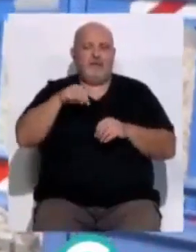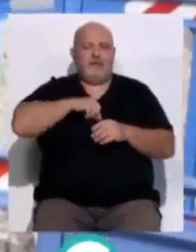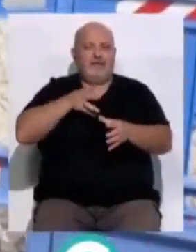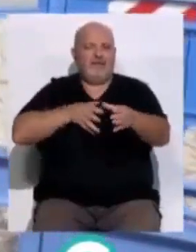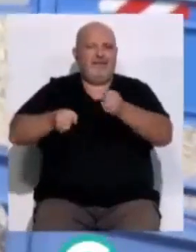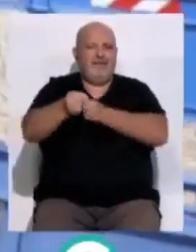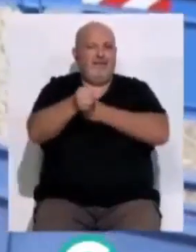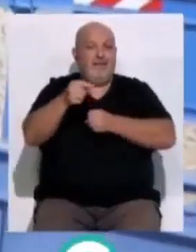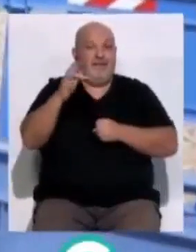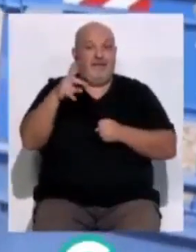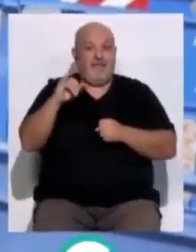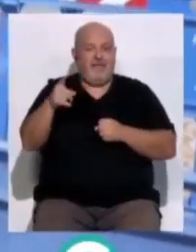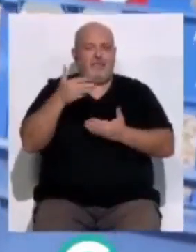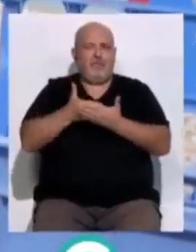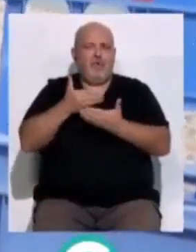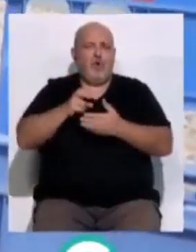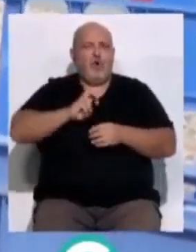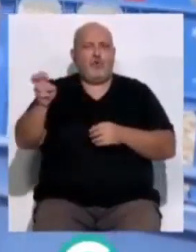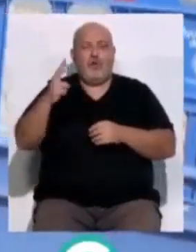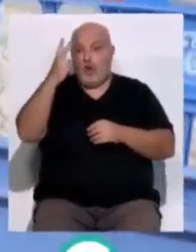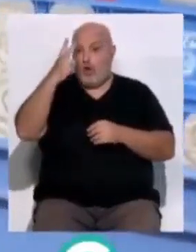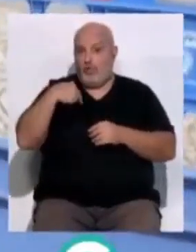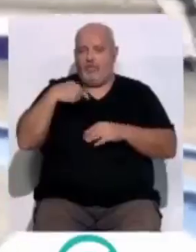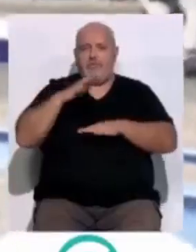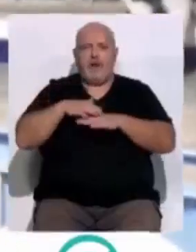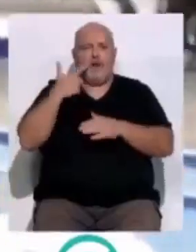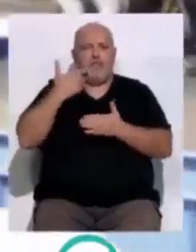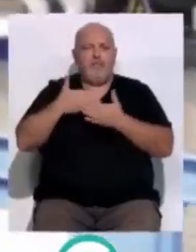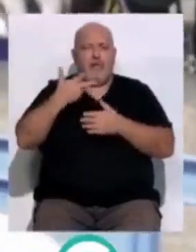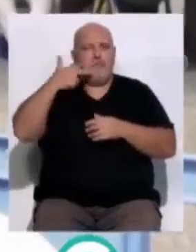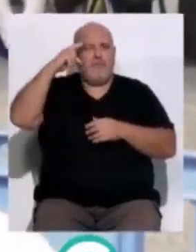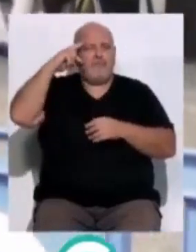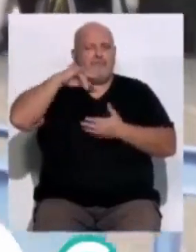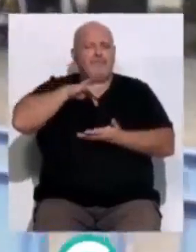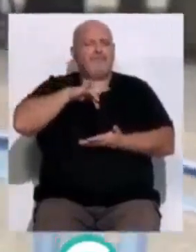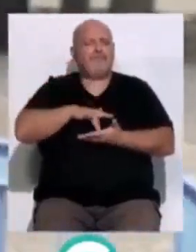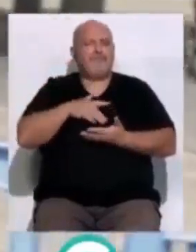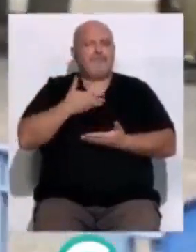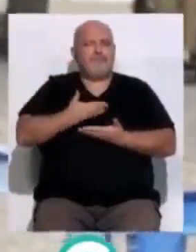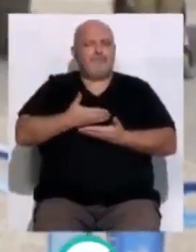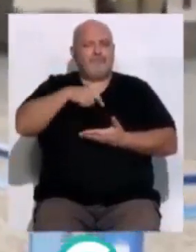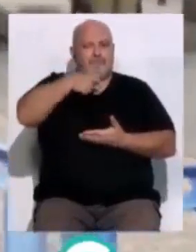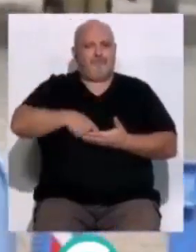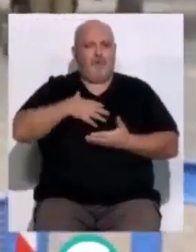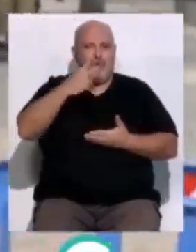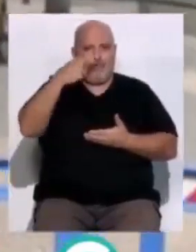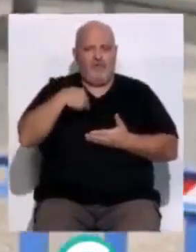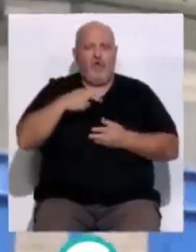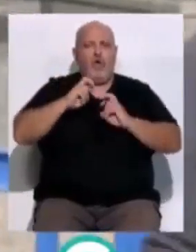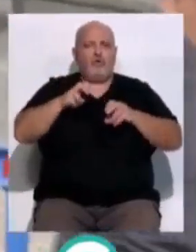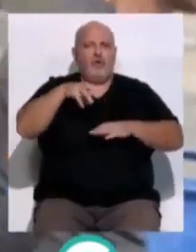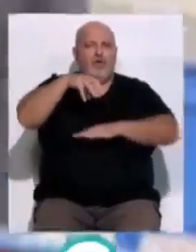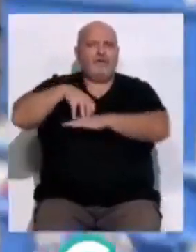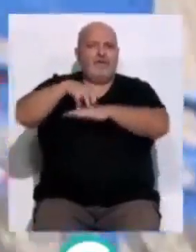lugar de Fegadi se ha activado otro de la ONCE para comprobar la experiencia de los invidentes. Se han instalado otros stands